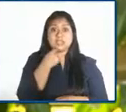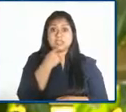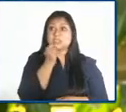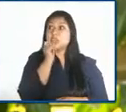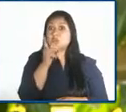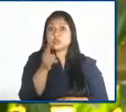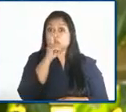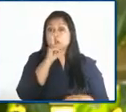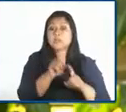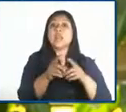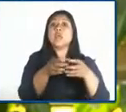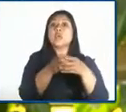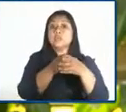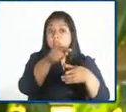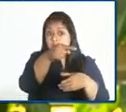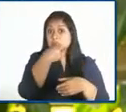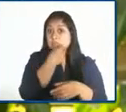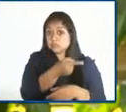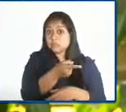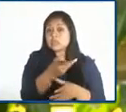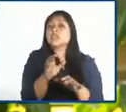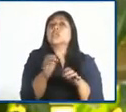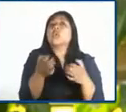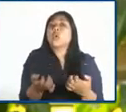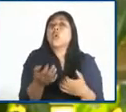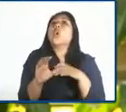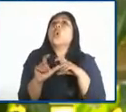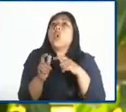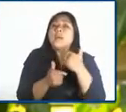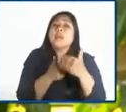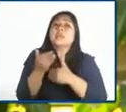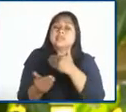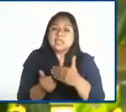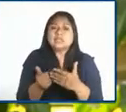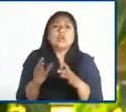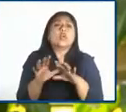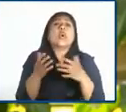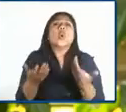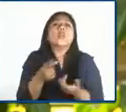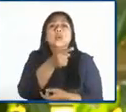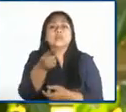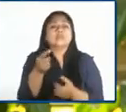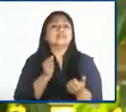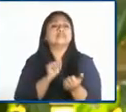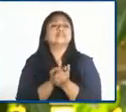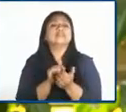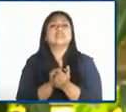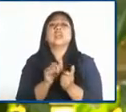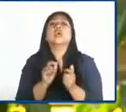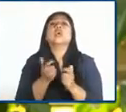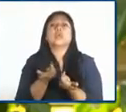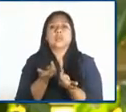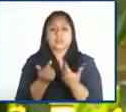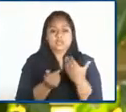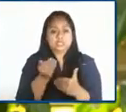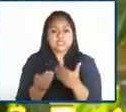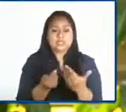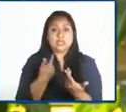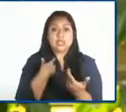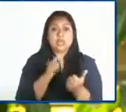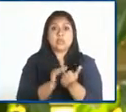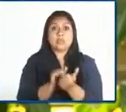la comisión. Entonces, ¿cómo es el proceso? O sea, me refiero a cómo ustedes están acompañando. ¿Cuál es el proceso en sí del acompañamiento a la